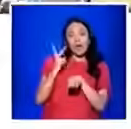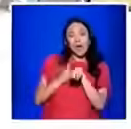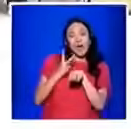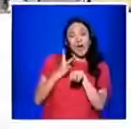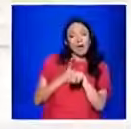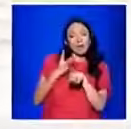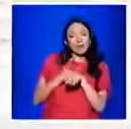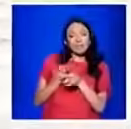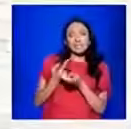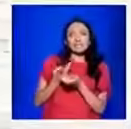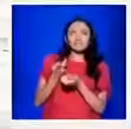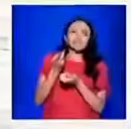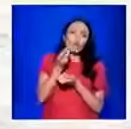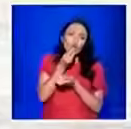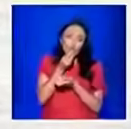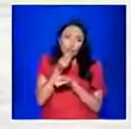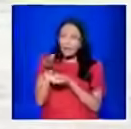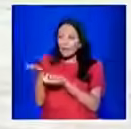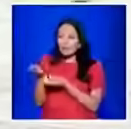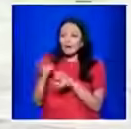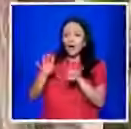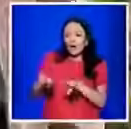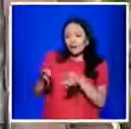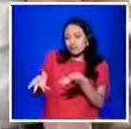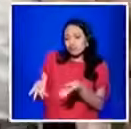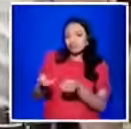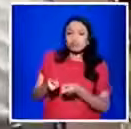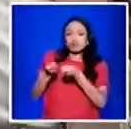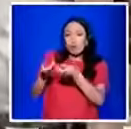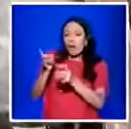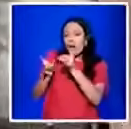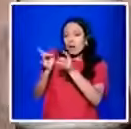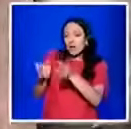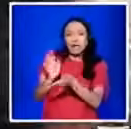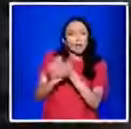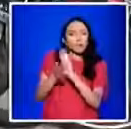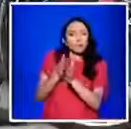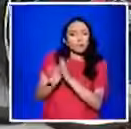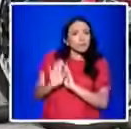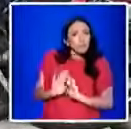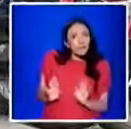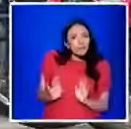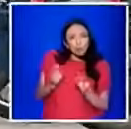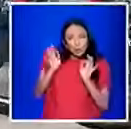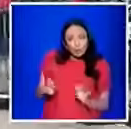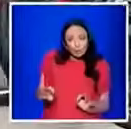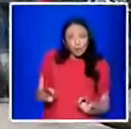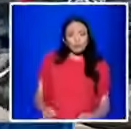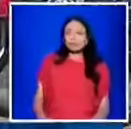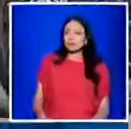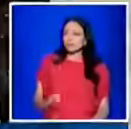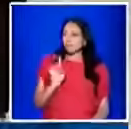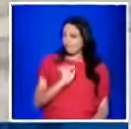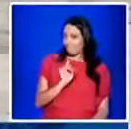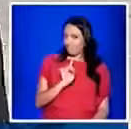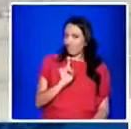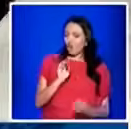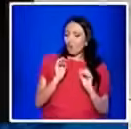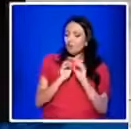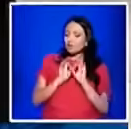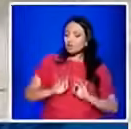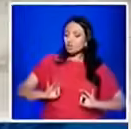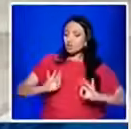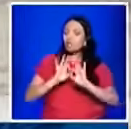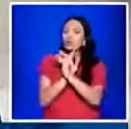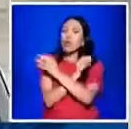por cenas románticas, parrilladas o regalos. Y con eso muchos sienten que cumplen. Pero para ellos basta un abrazo o un te